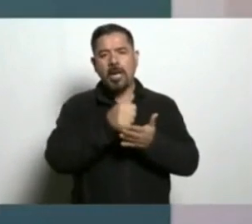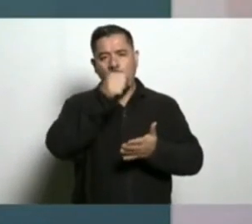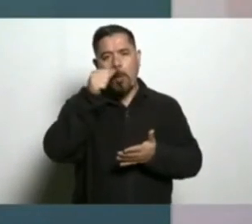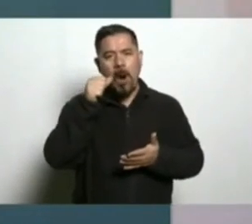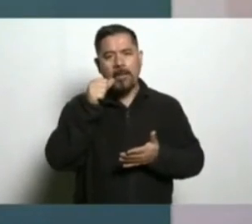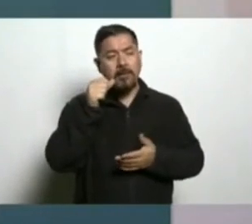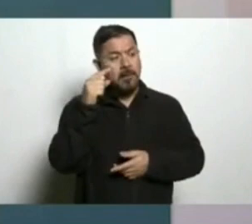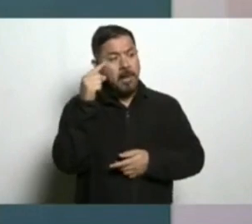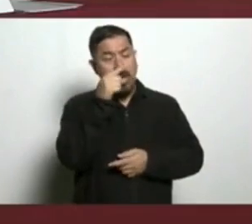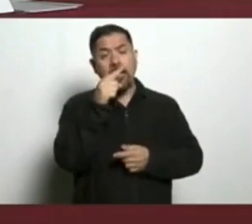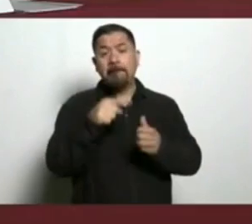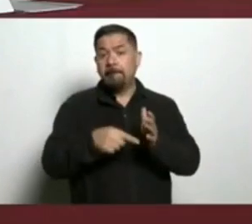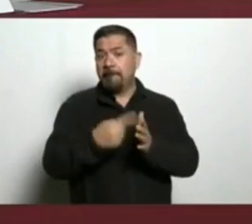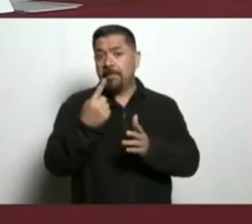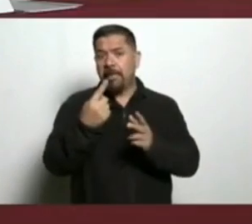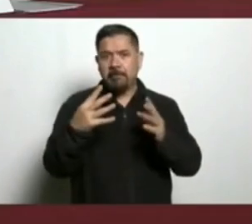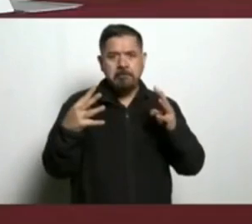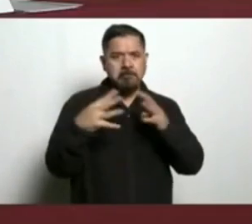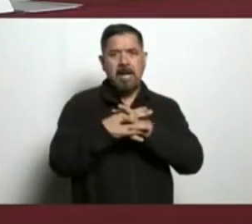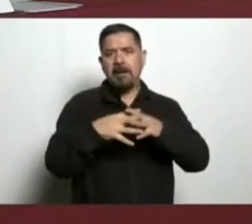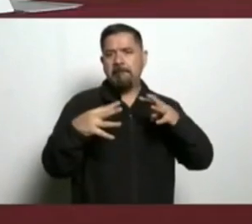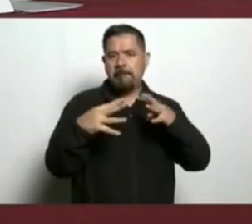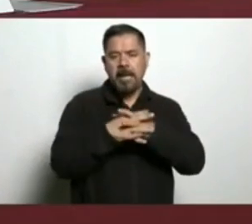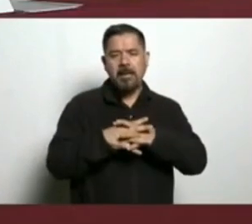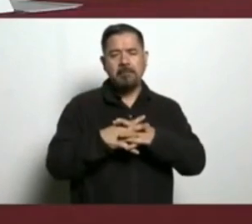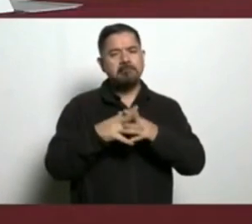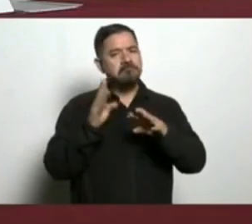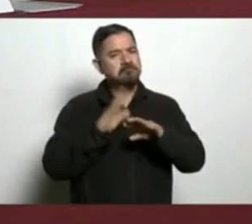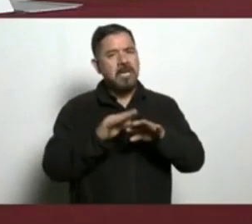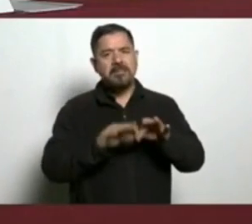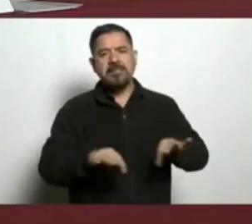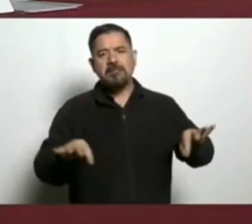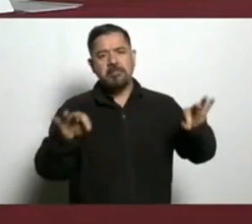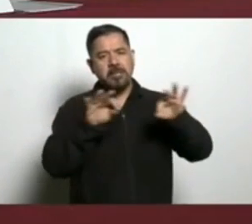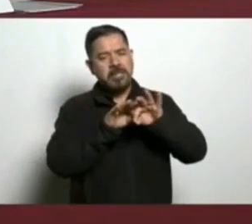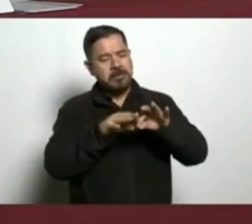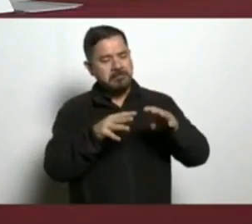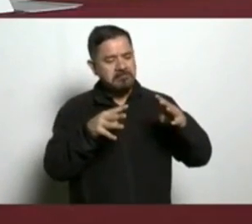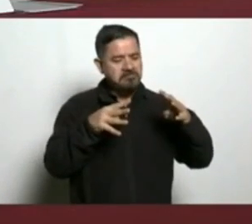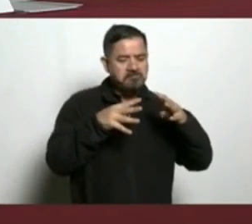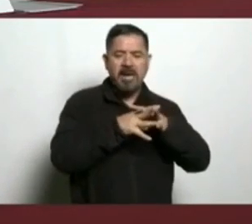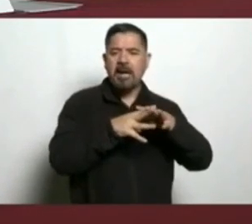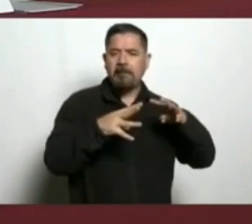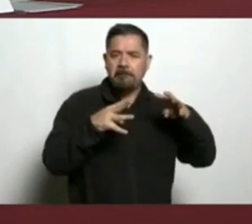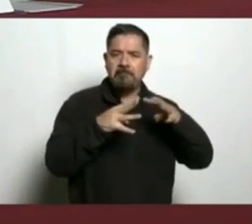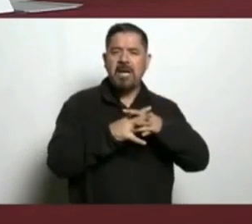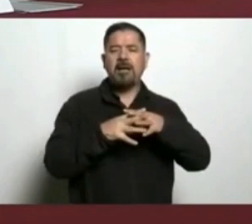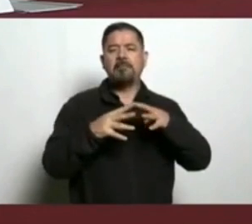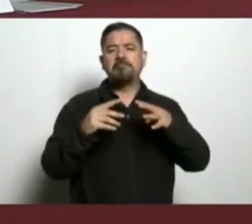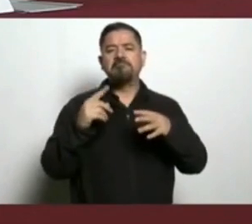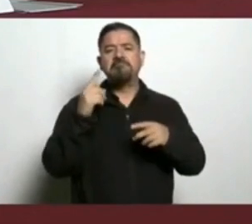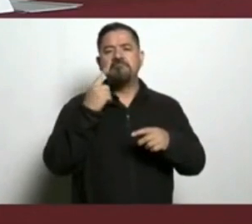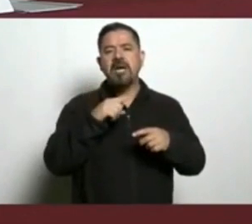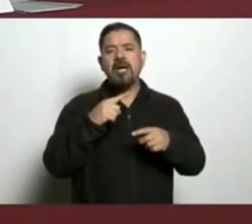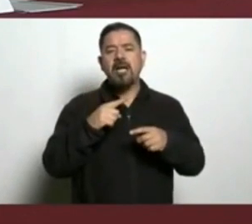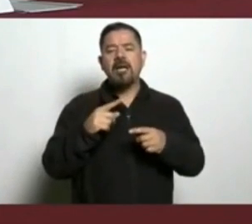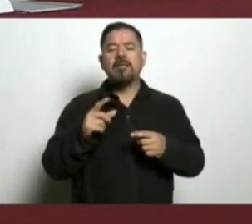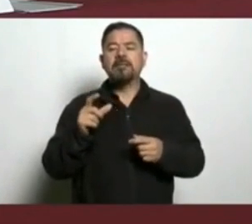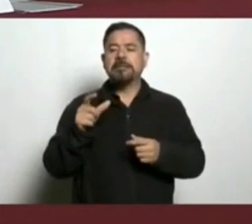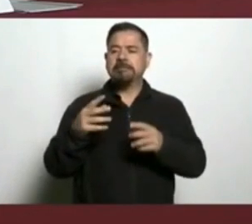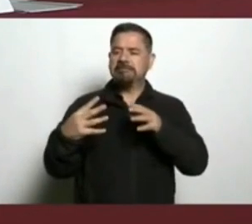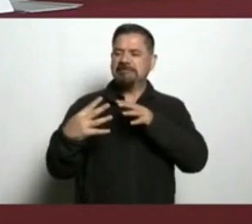batalla y la más importante para lograr la